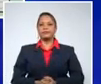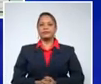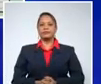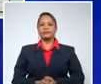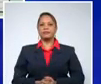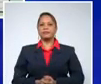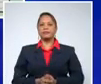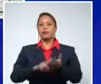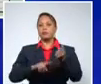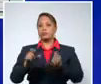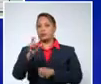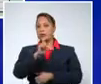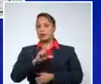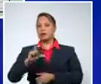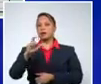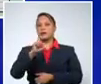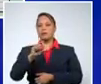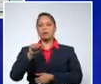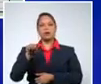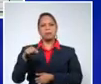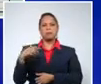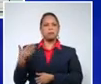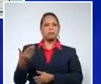Camagüey, que se ha ido